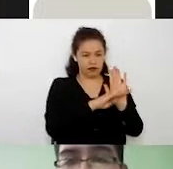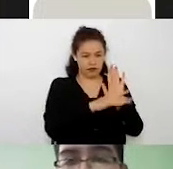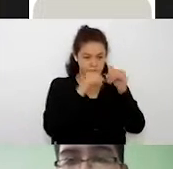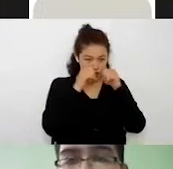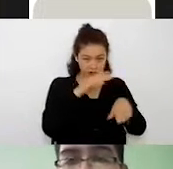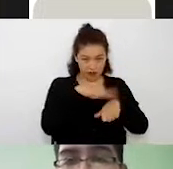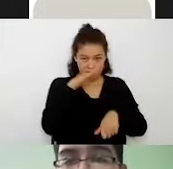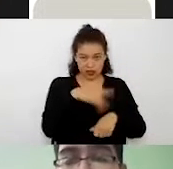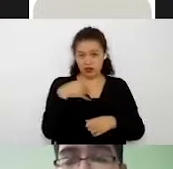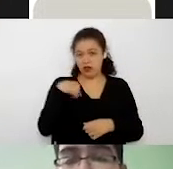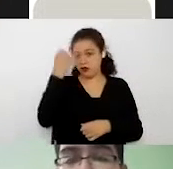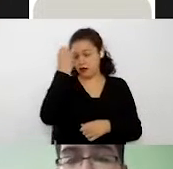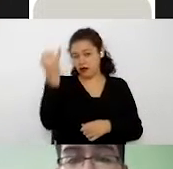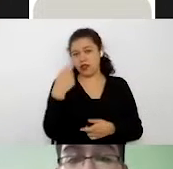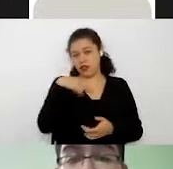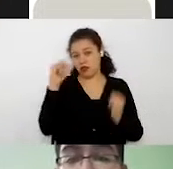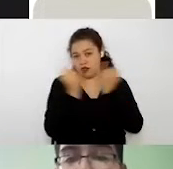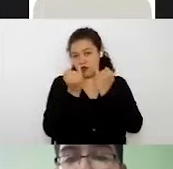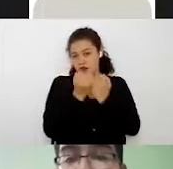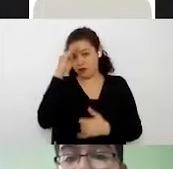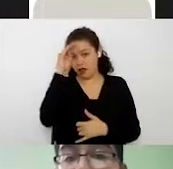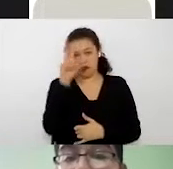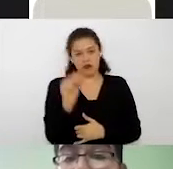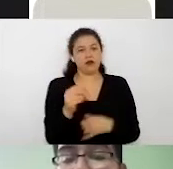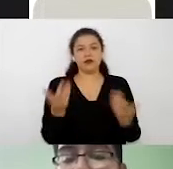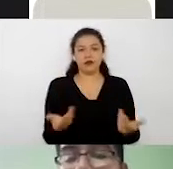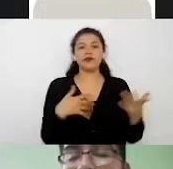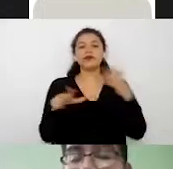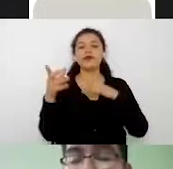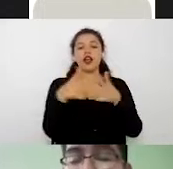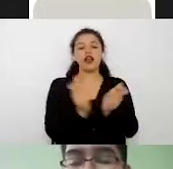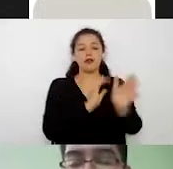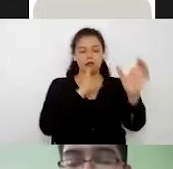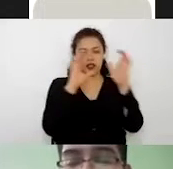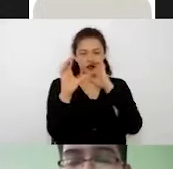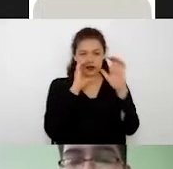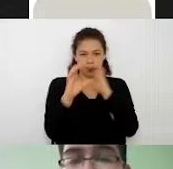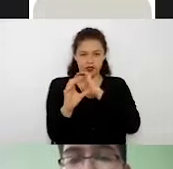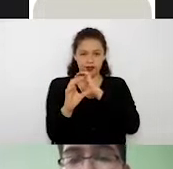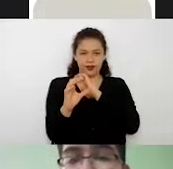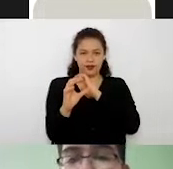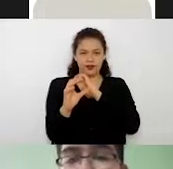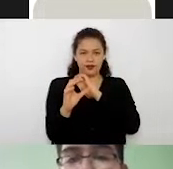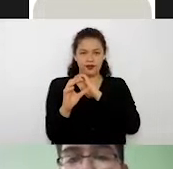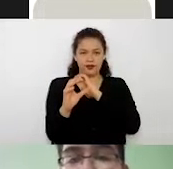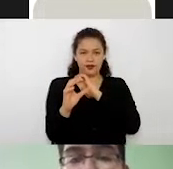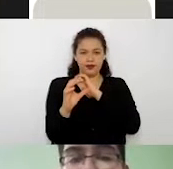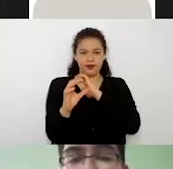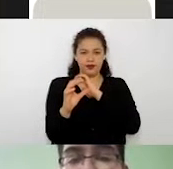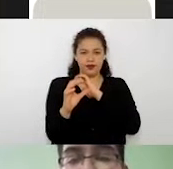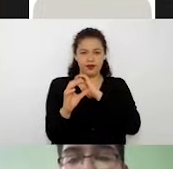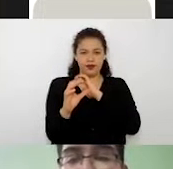Me imagino que como igual que yo piensan que no. La brigada de comunicación tiene a bien identificar